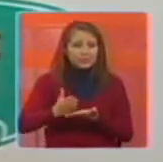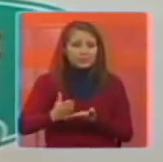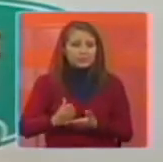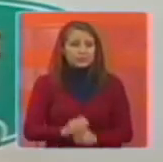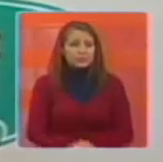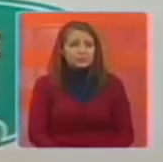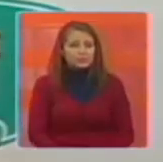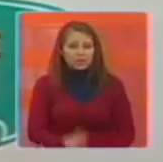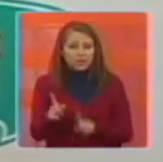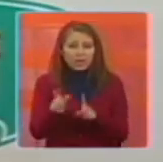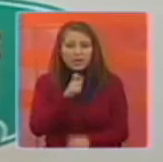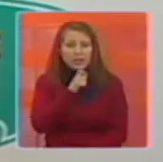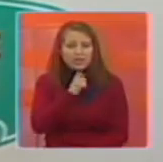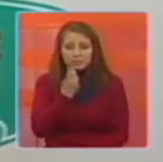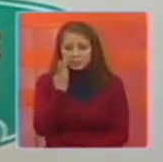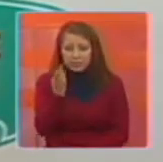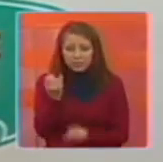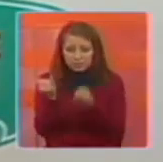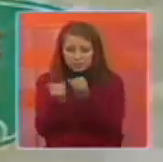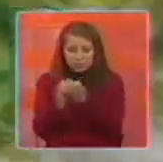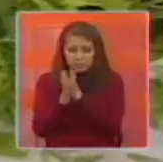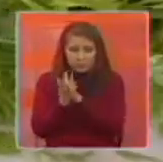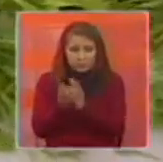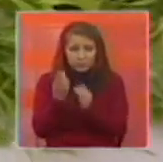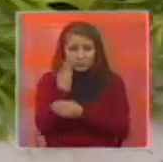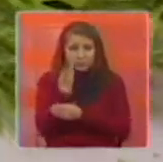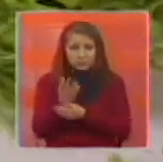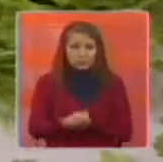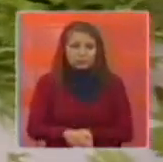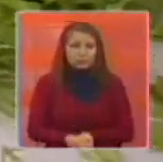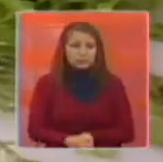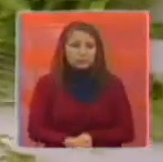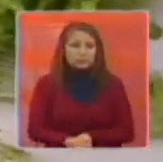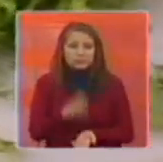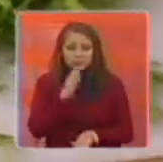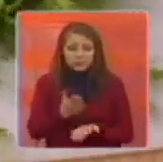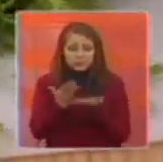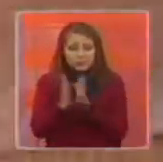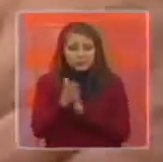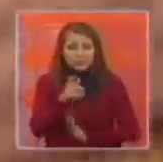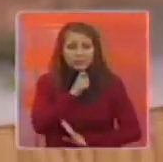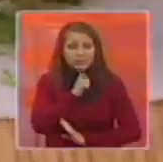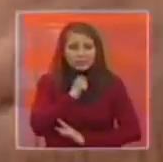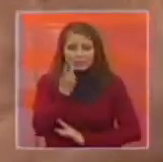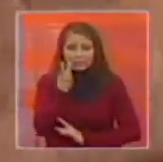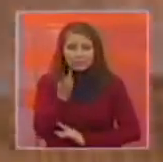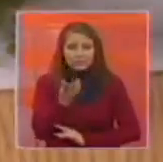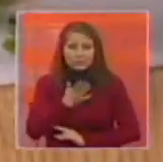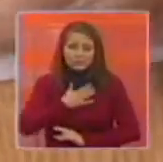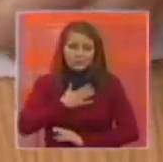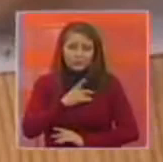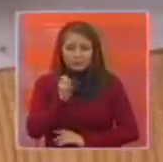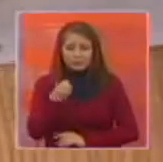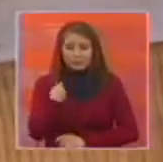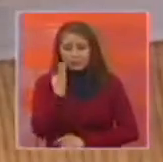Hay secos que no se les ve el cilantro, que se lo sirven y no se les ve el cilantro. En mío,